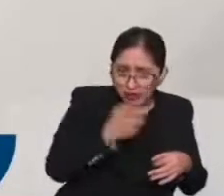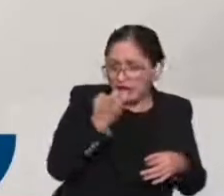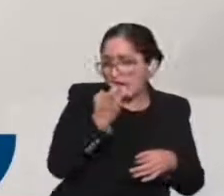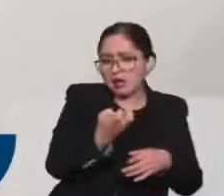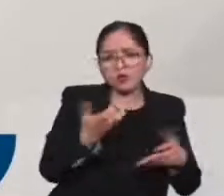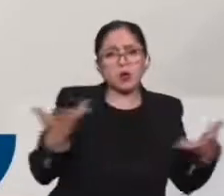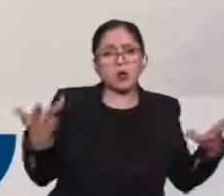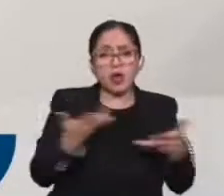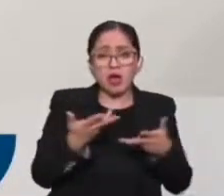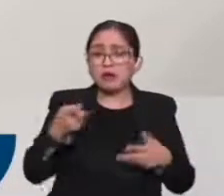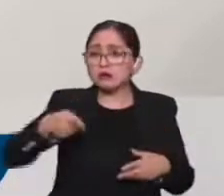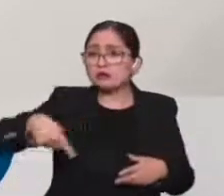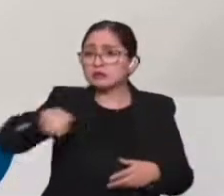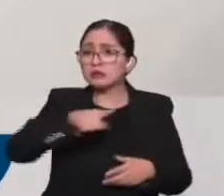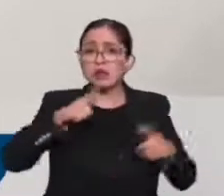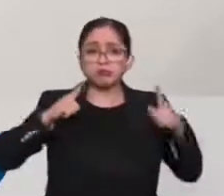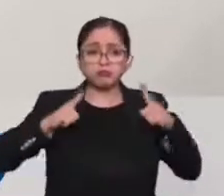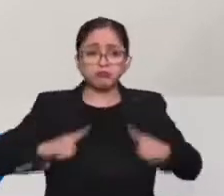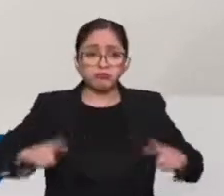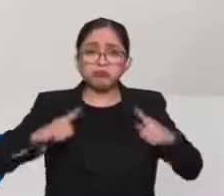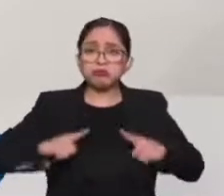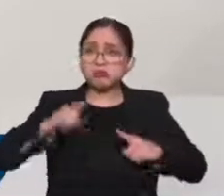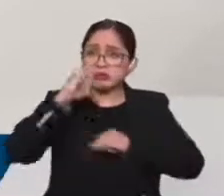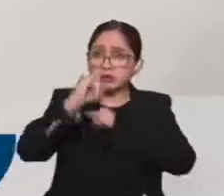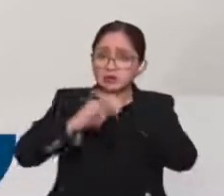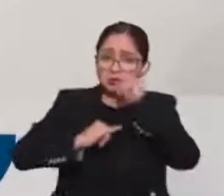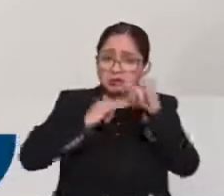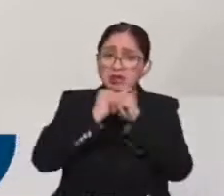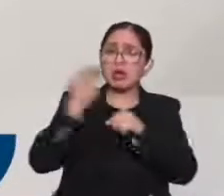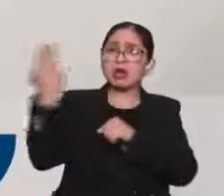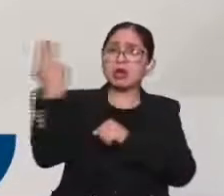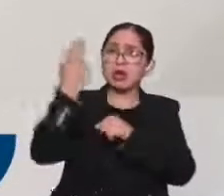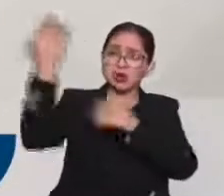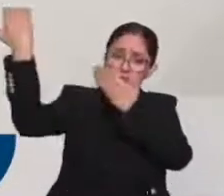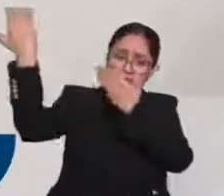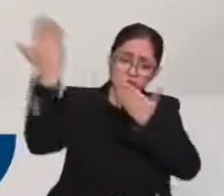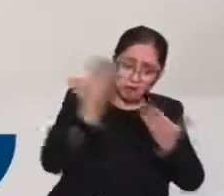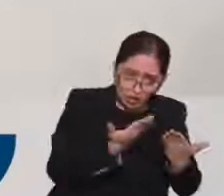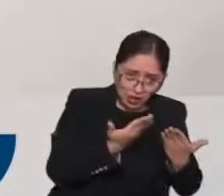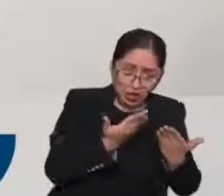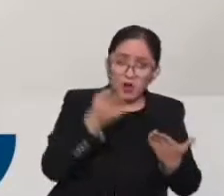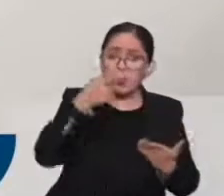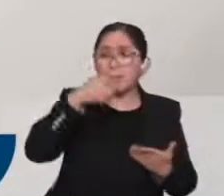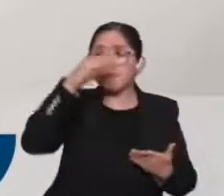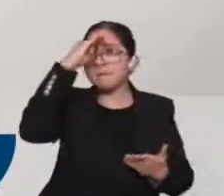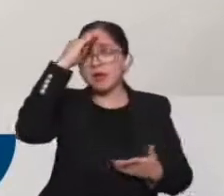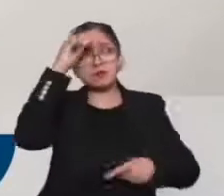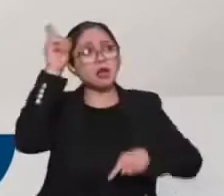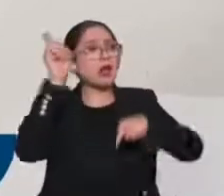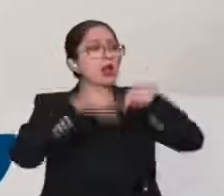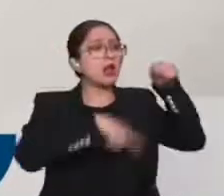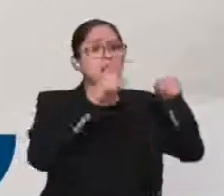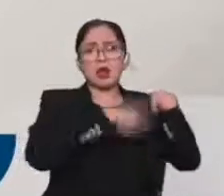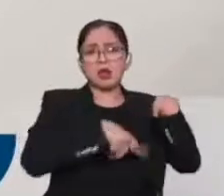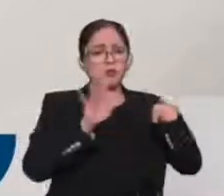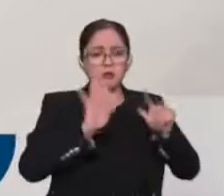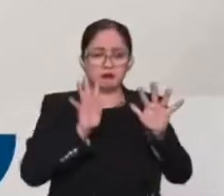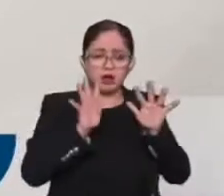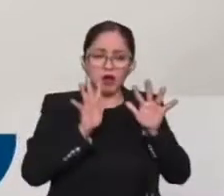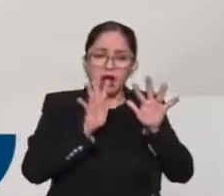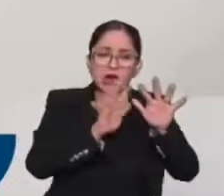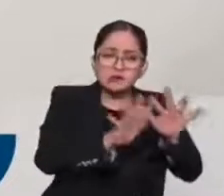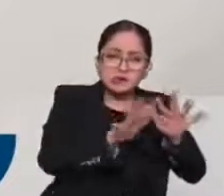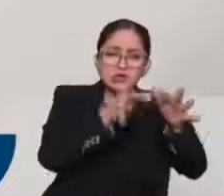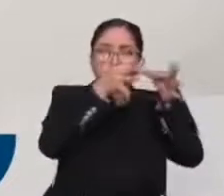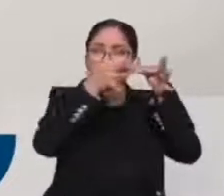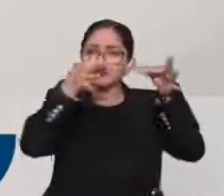hasta que no lleguen los peritos internacionales, hagan su revisión, etcétera, no va a haber el movimiento de las traves o de